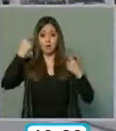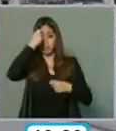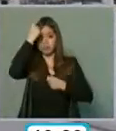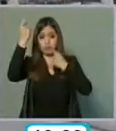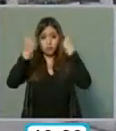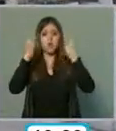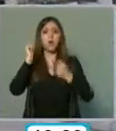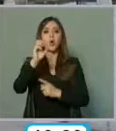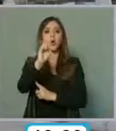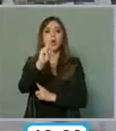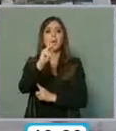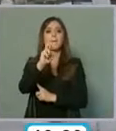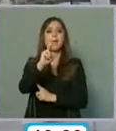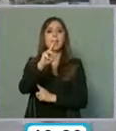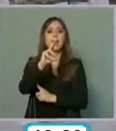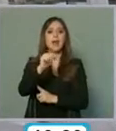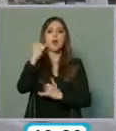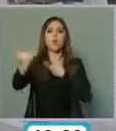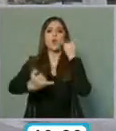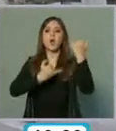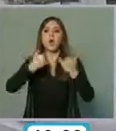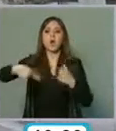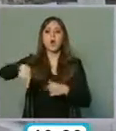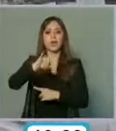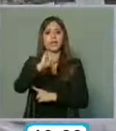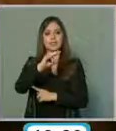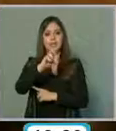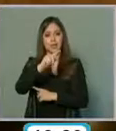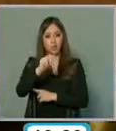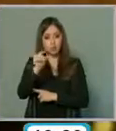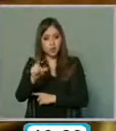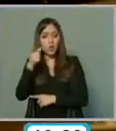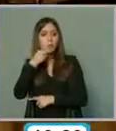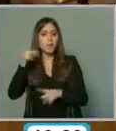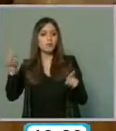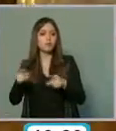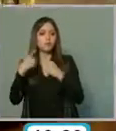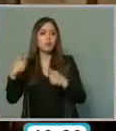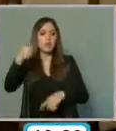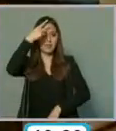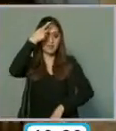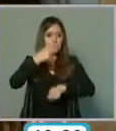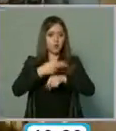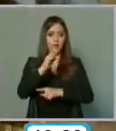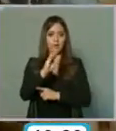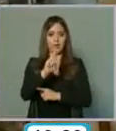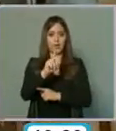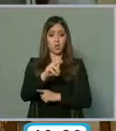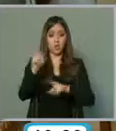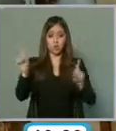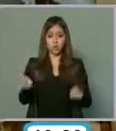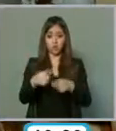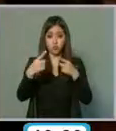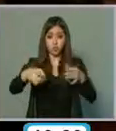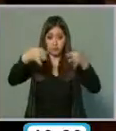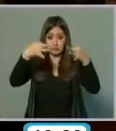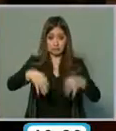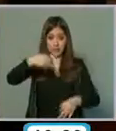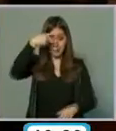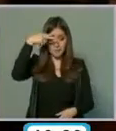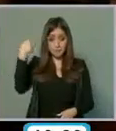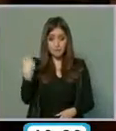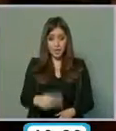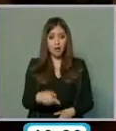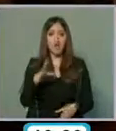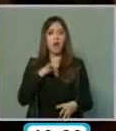ti la ópera El Juego de los Insectos, con música de Federico Ibarra. Esta ópera, totalmente mexicana, aborda